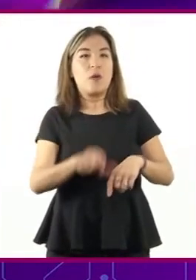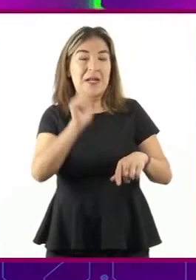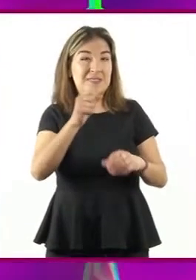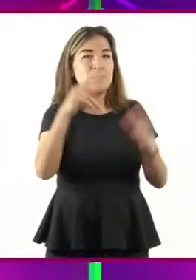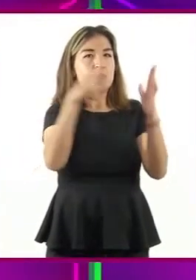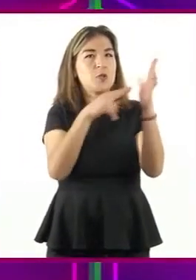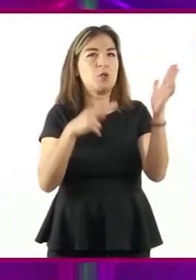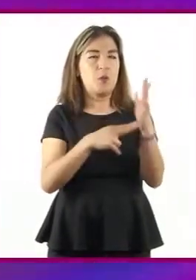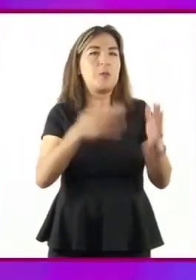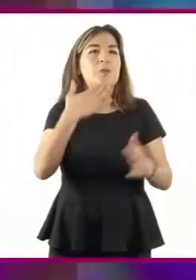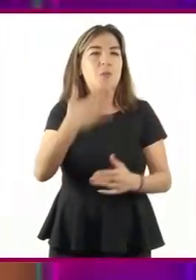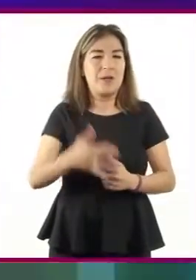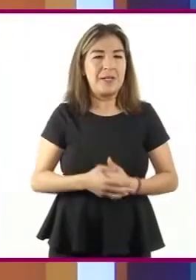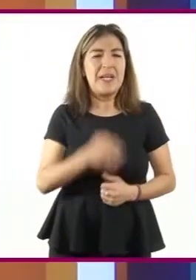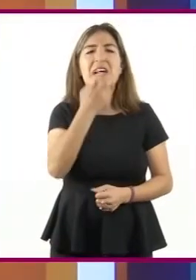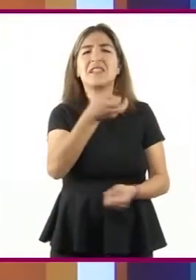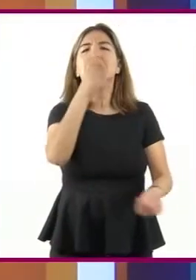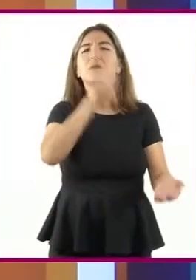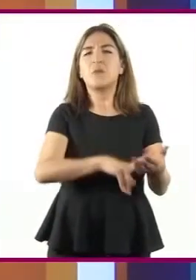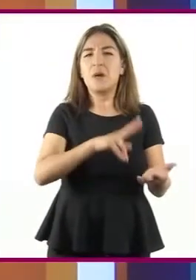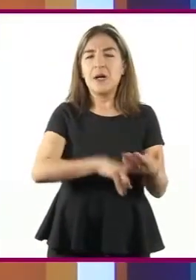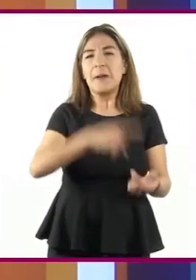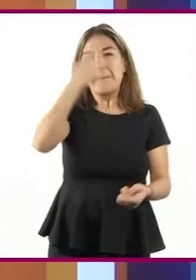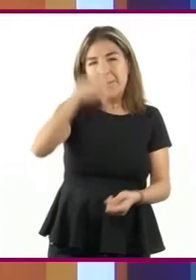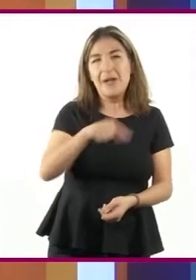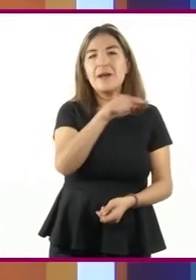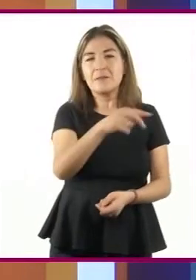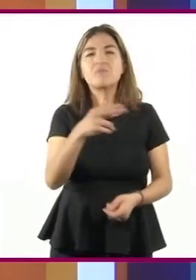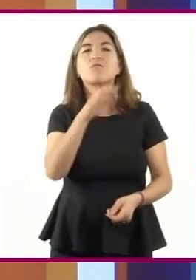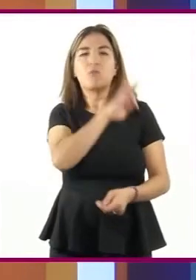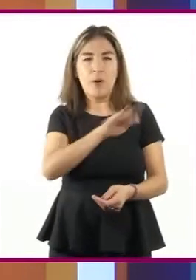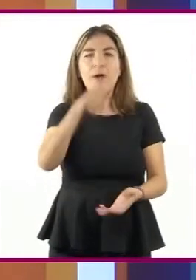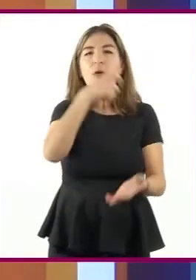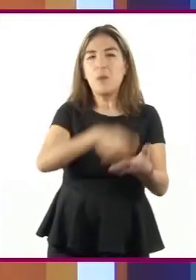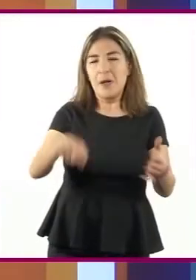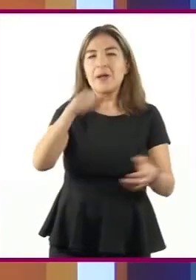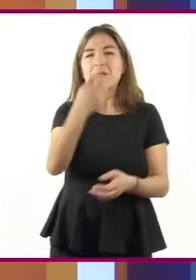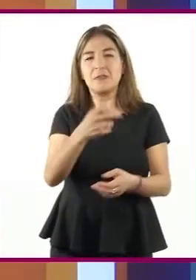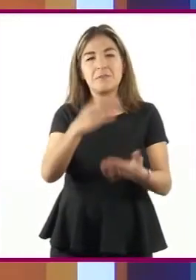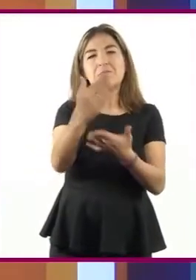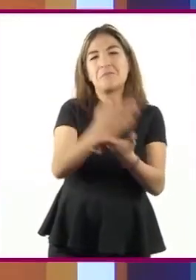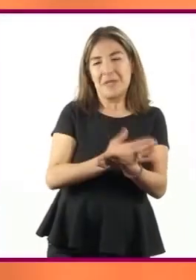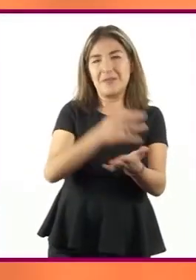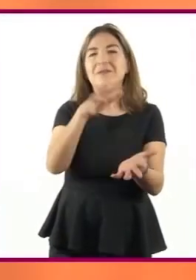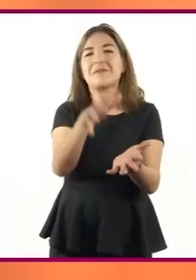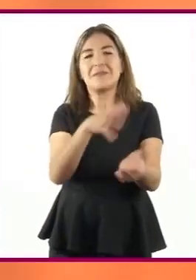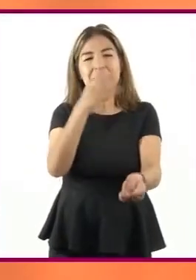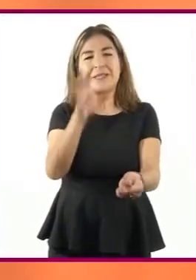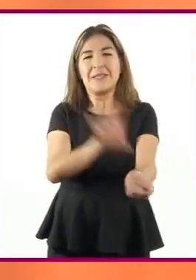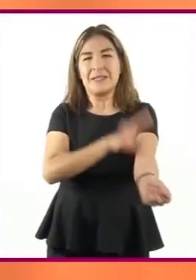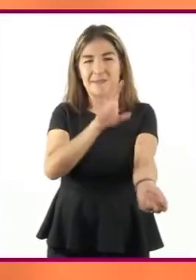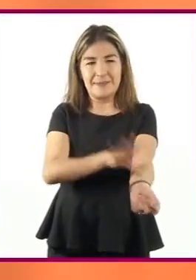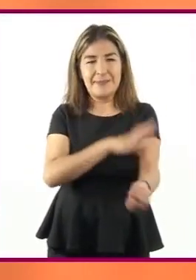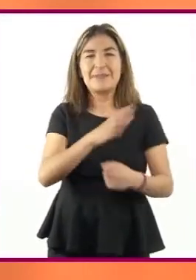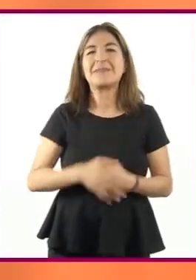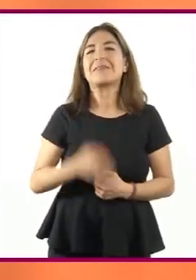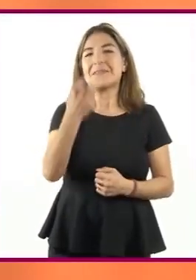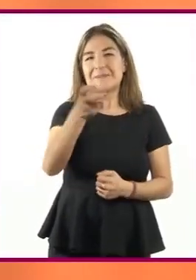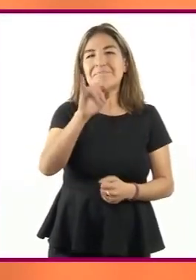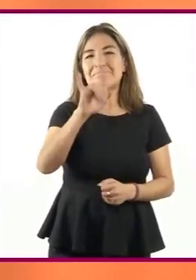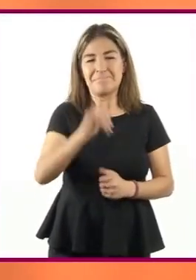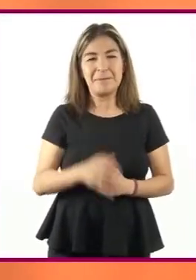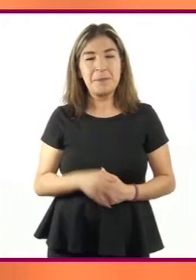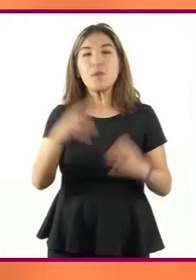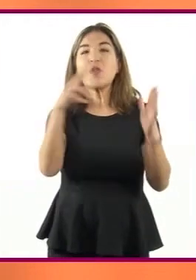norma. Estos valores nos servirían para poder comprar aparatos que consuman menos energía. Así es,